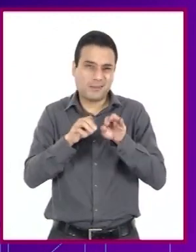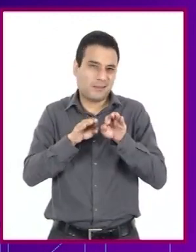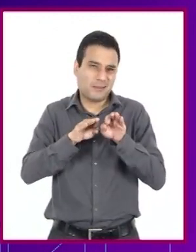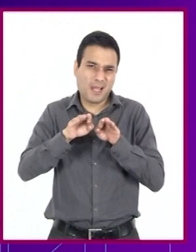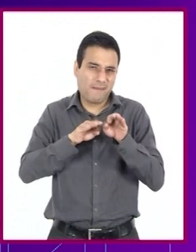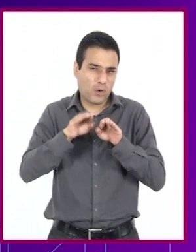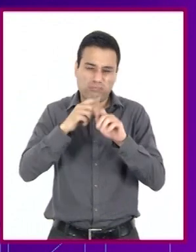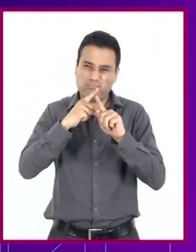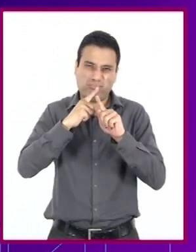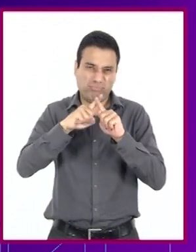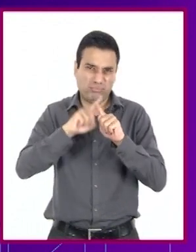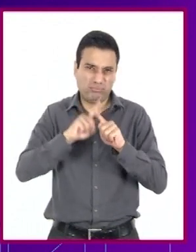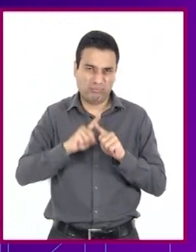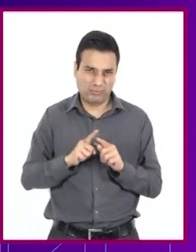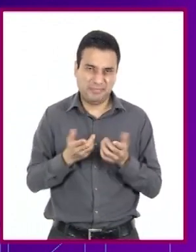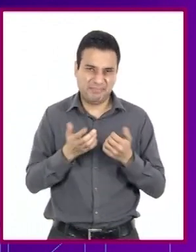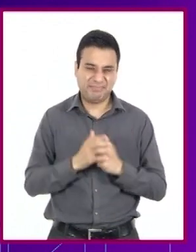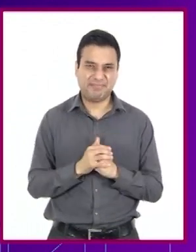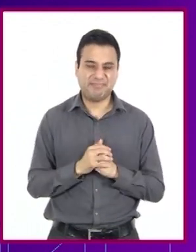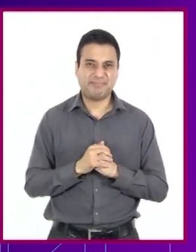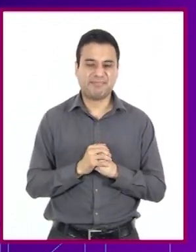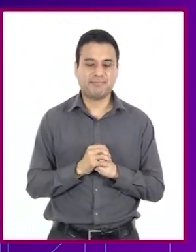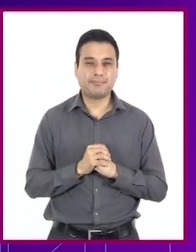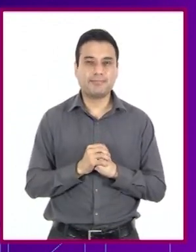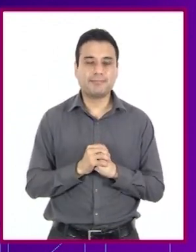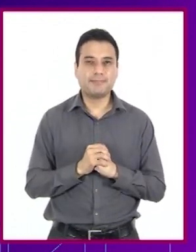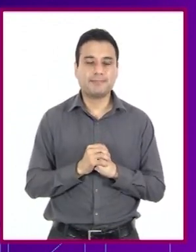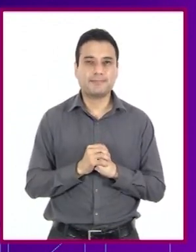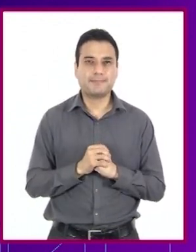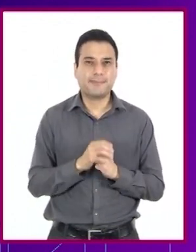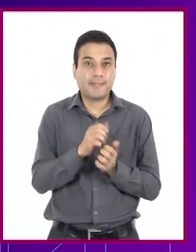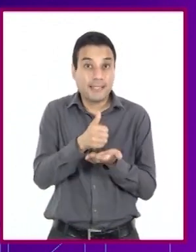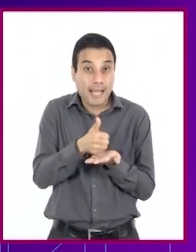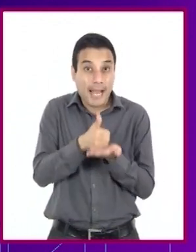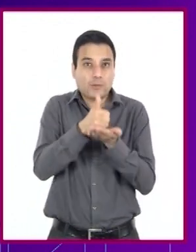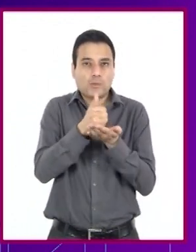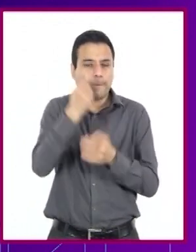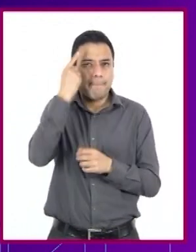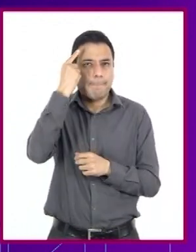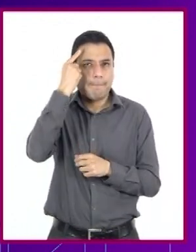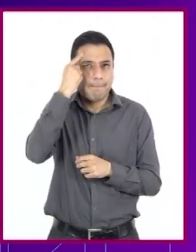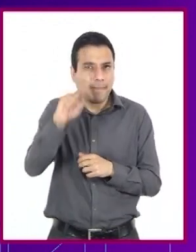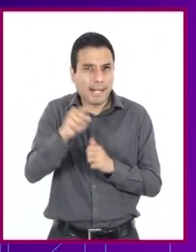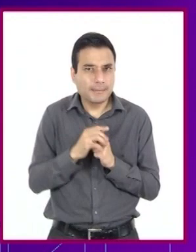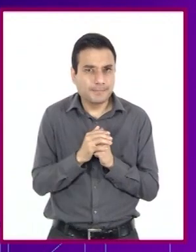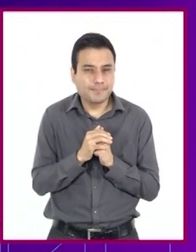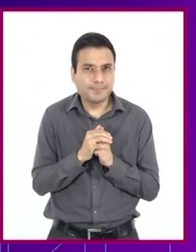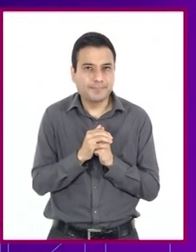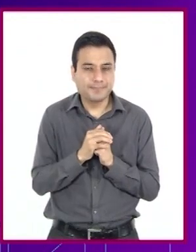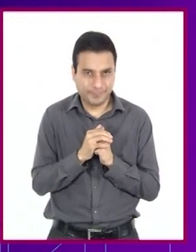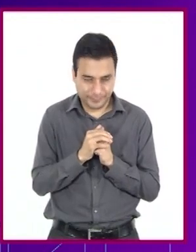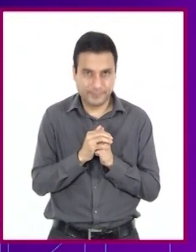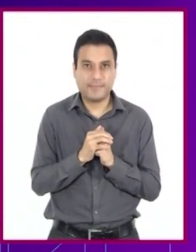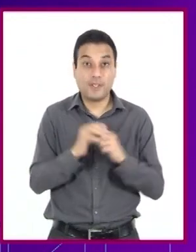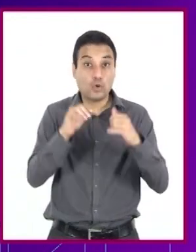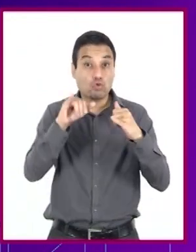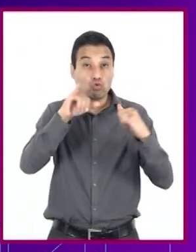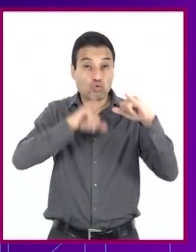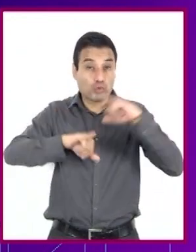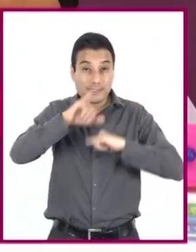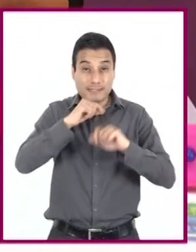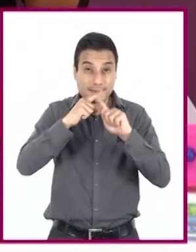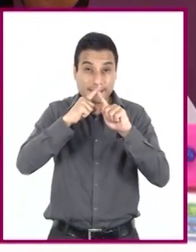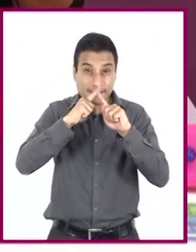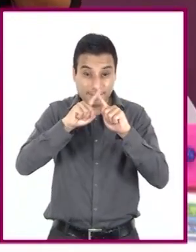la célula en la que se presente. En general, ayuda a sintetizar y concentrar las diversas sustancias requeridas por